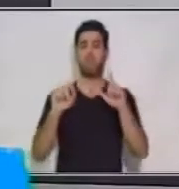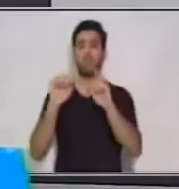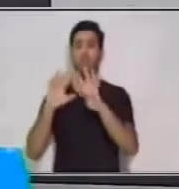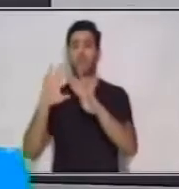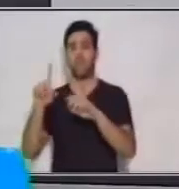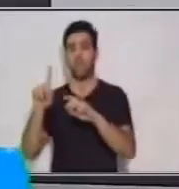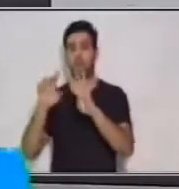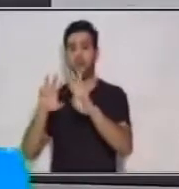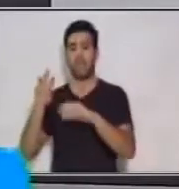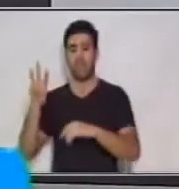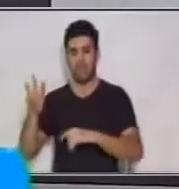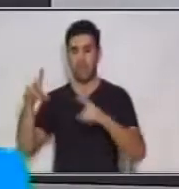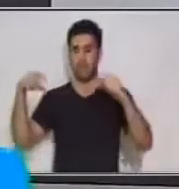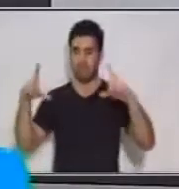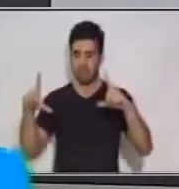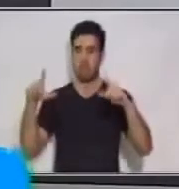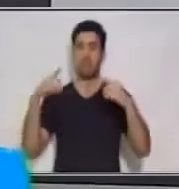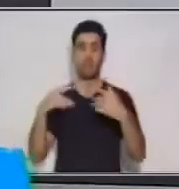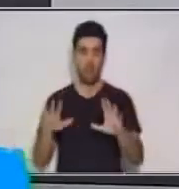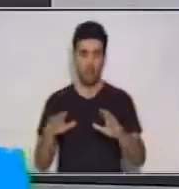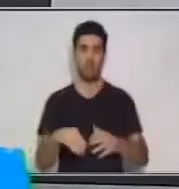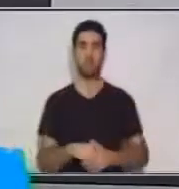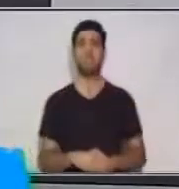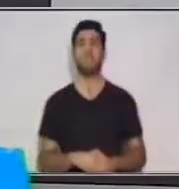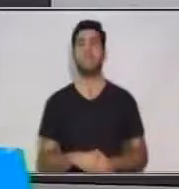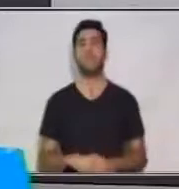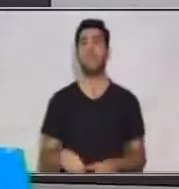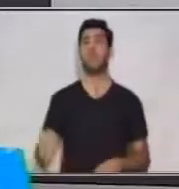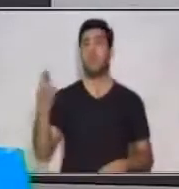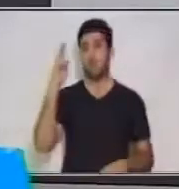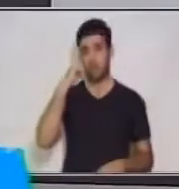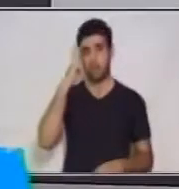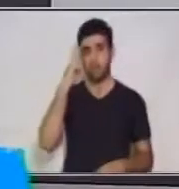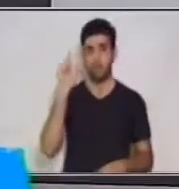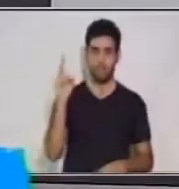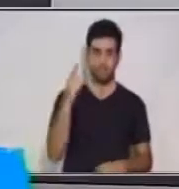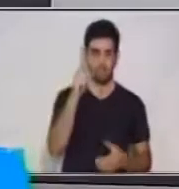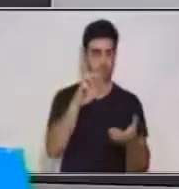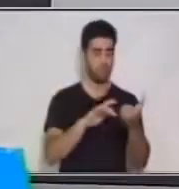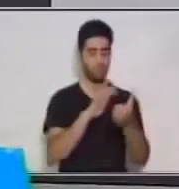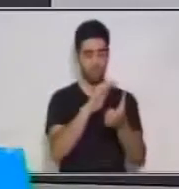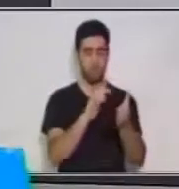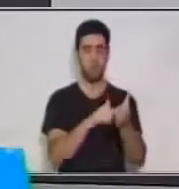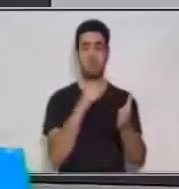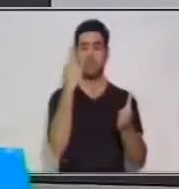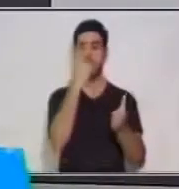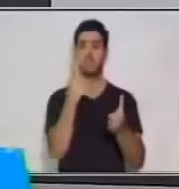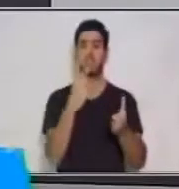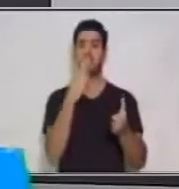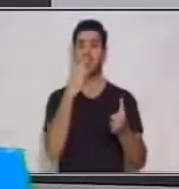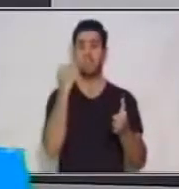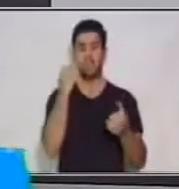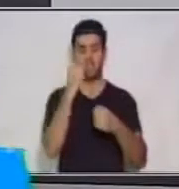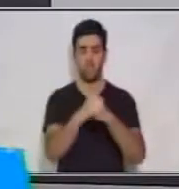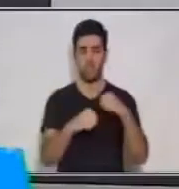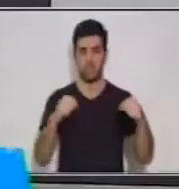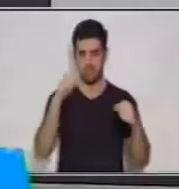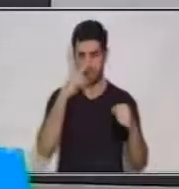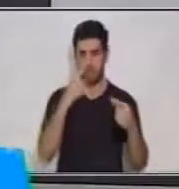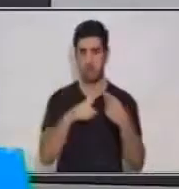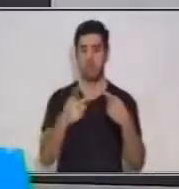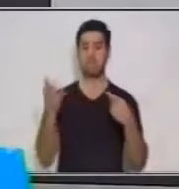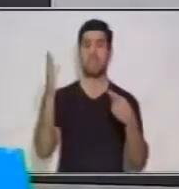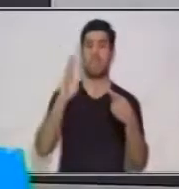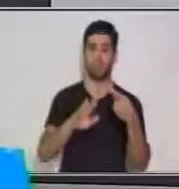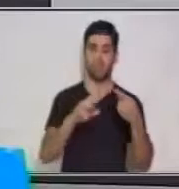0.9193. Entonces, recuerda, primer paso, tecleamos Shift, luego la